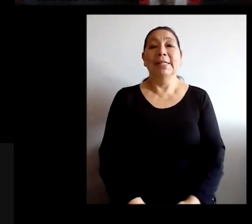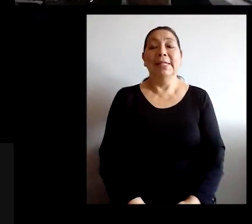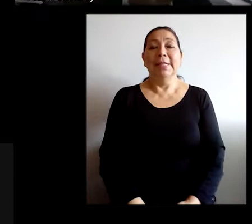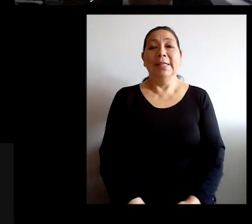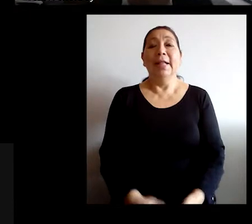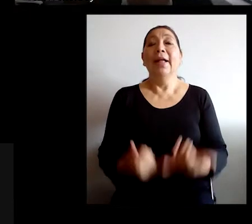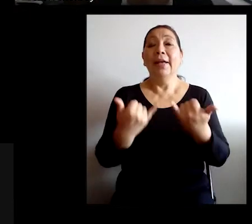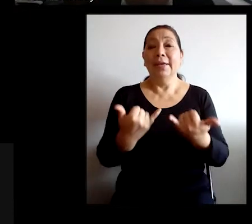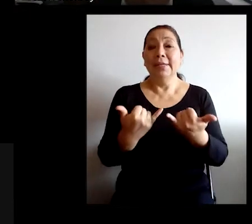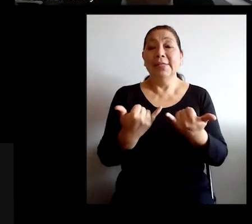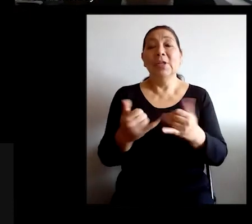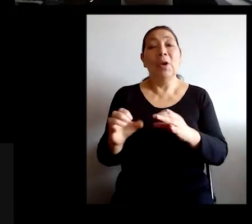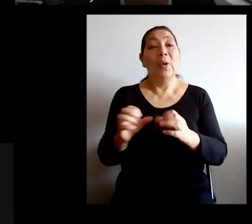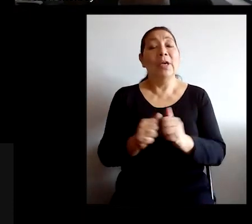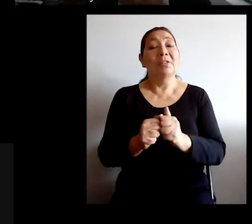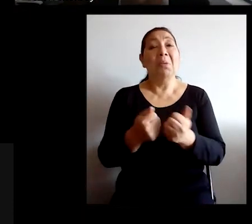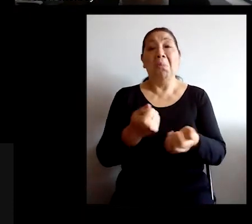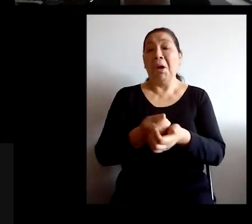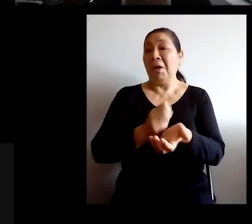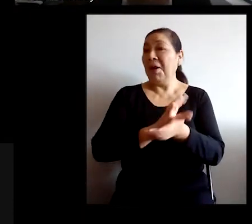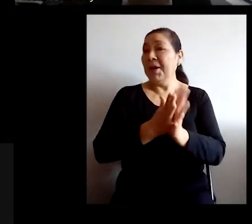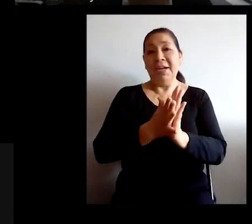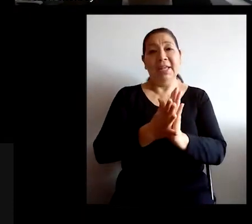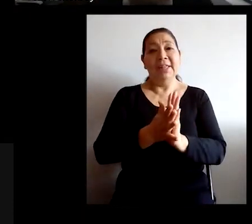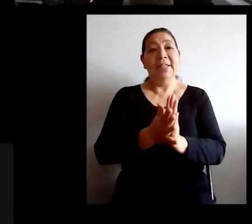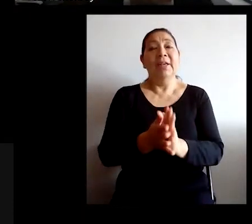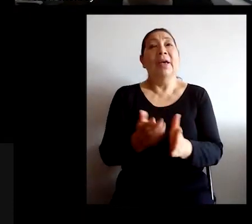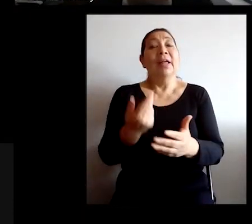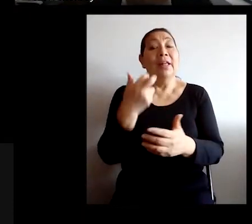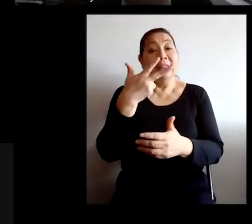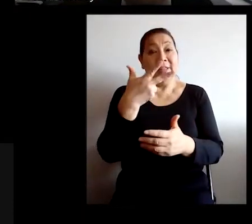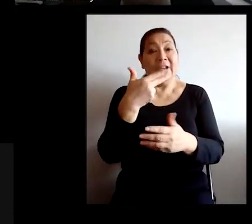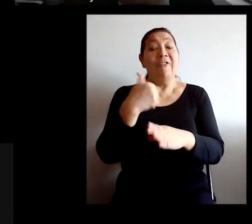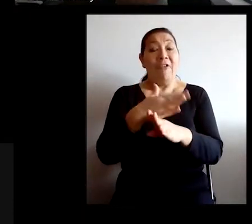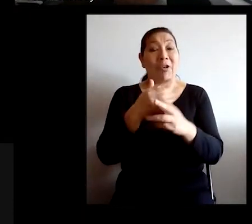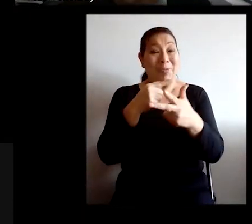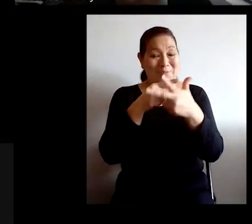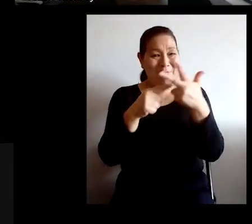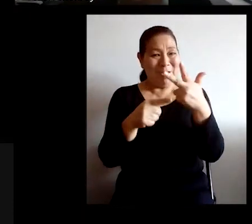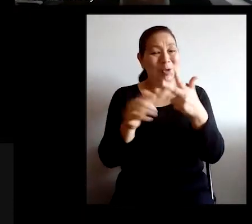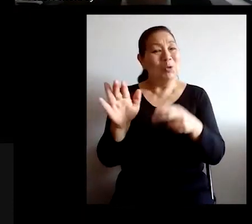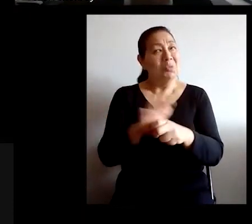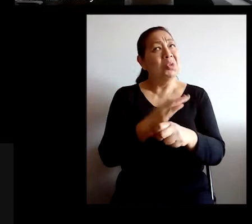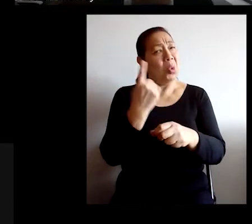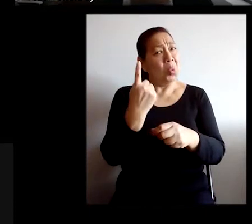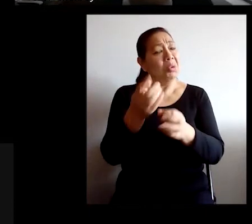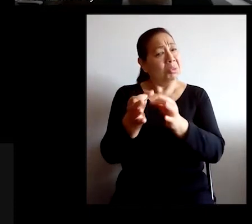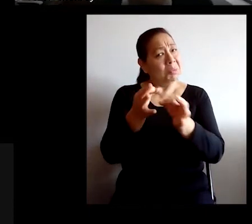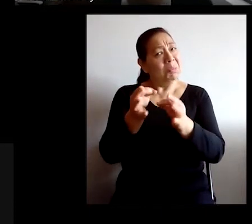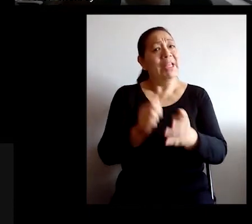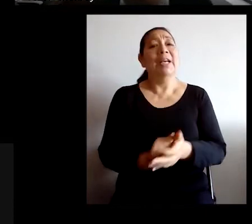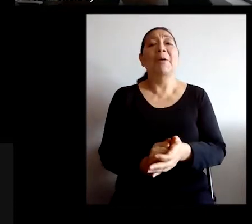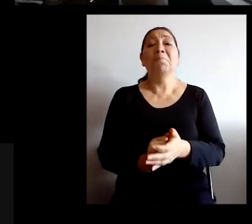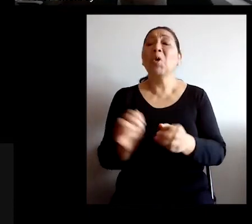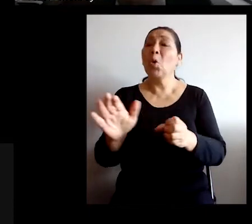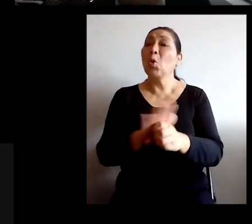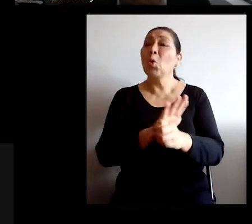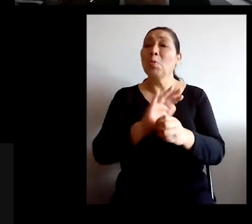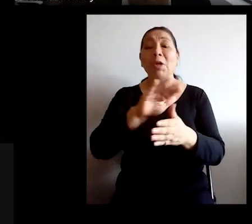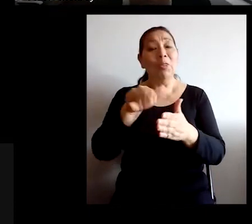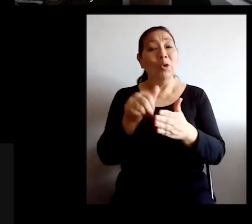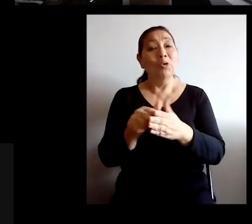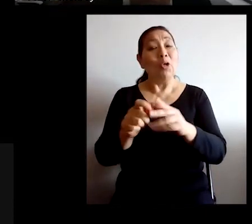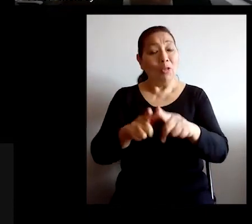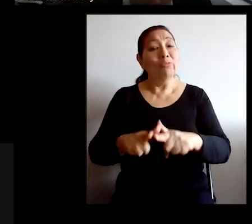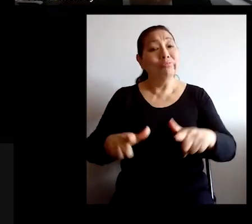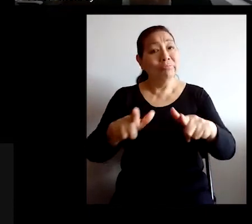que este acto lo hace en forma gratuita. Entonces, de las tres hipótesis, que sería suficiente una, cubre dos de